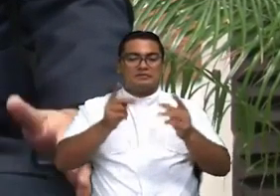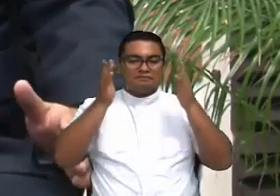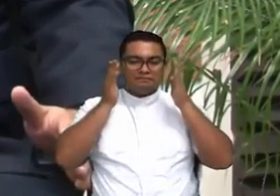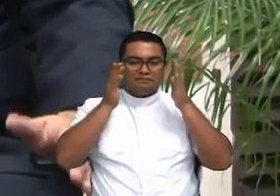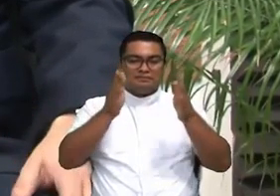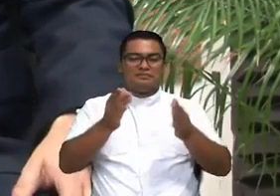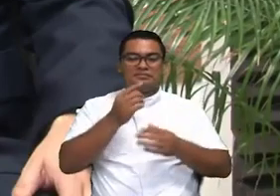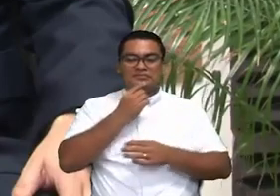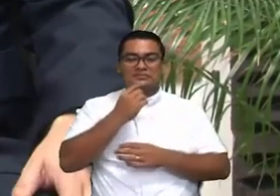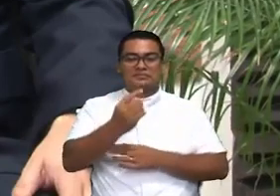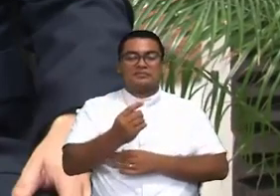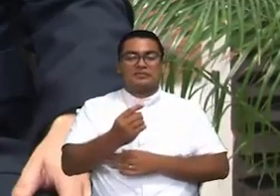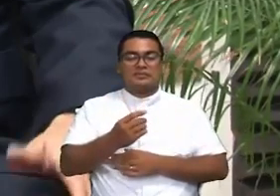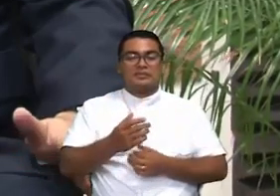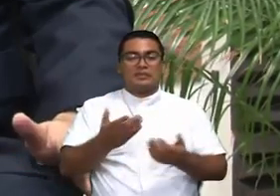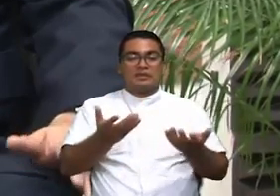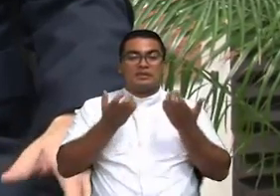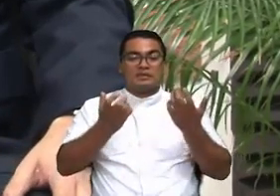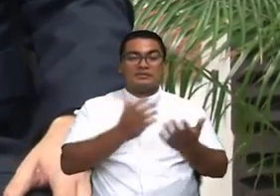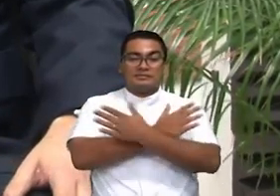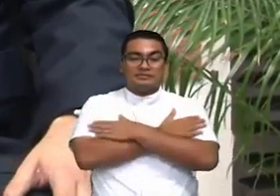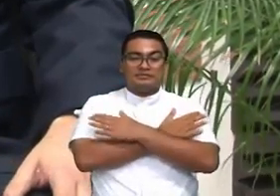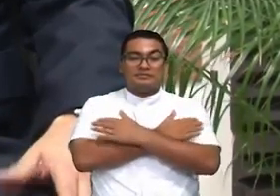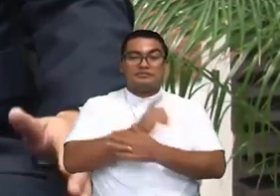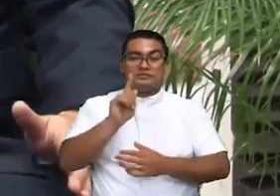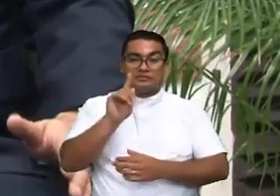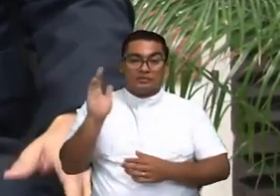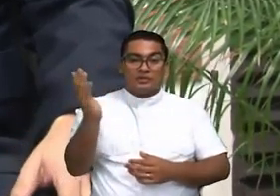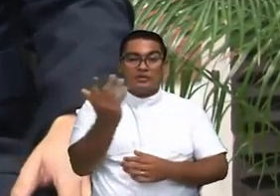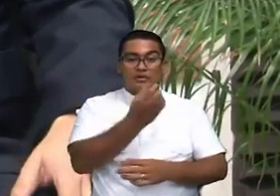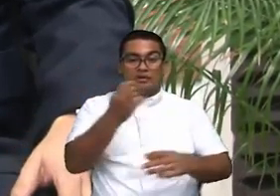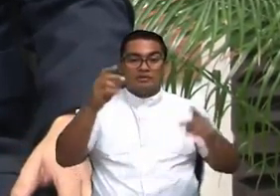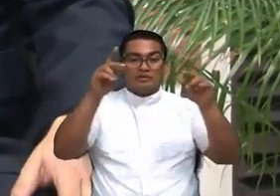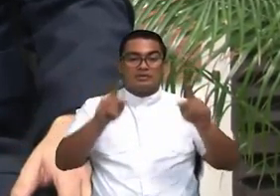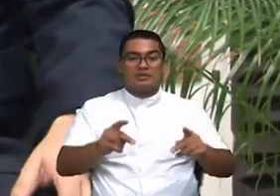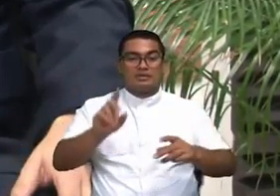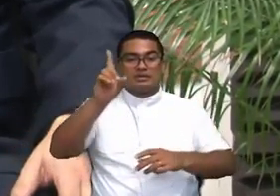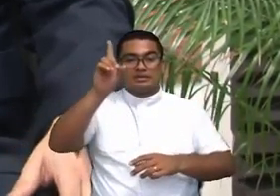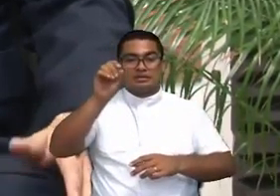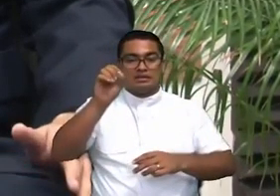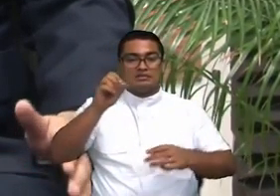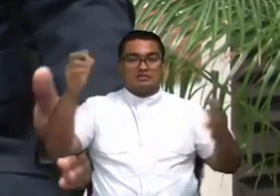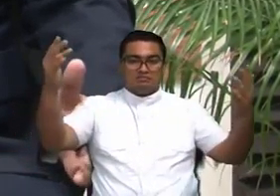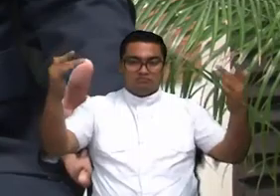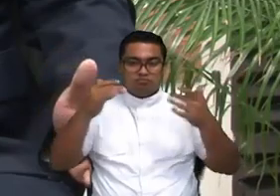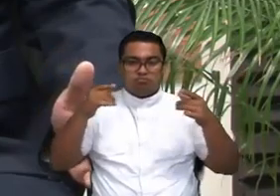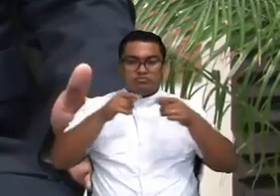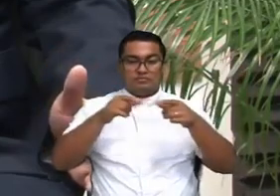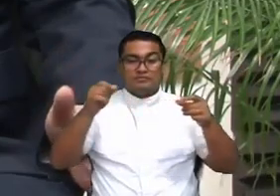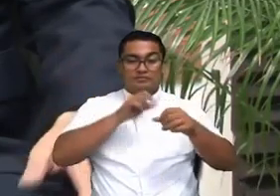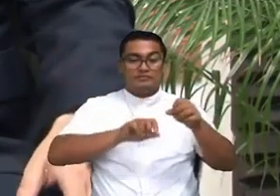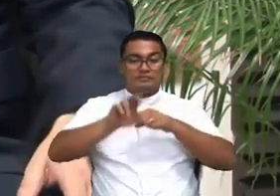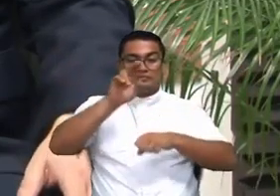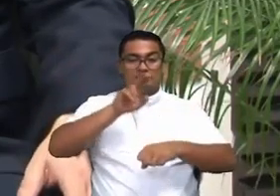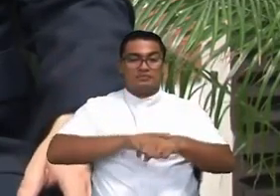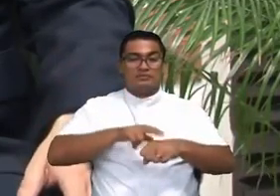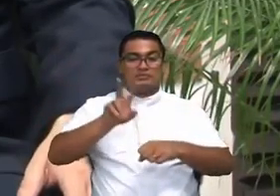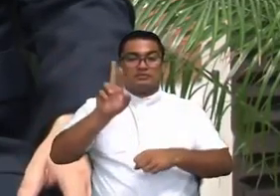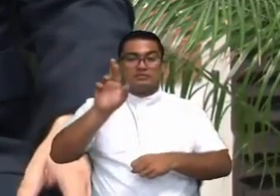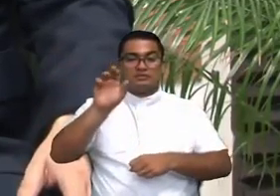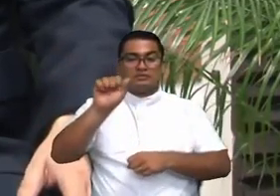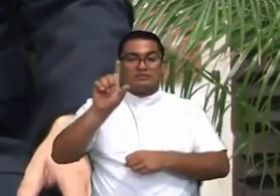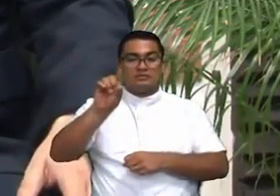También quiero saludar a todos los participantes del 10º Congreso del Nacional de Radiología que se está celebrando,